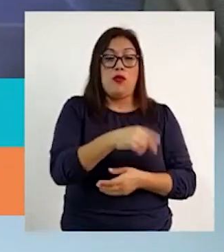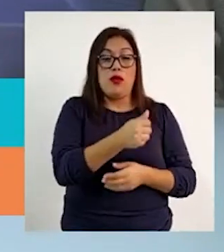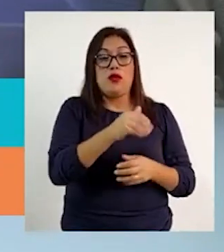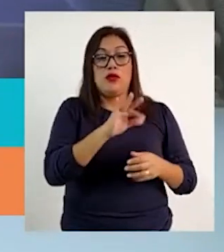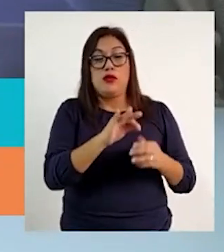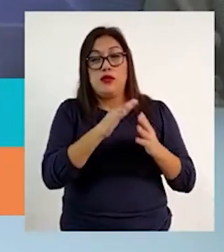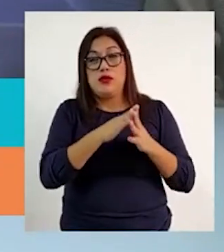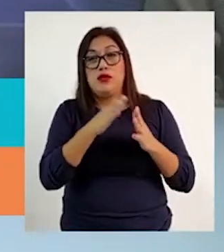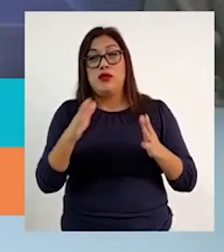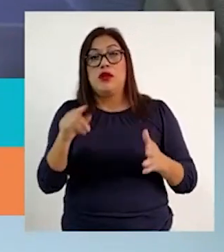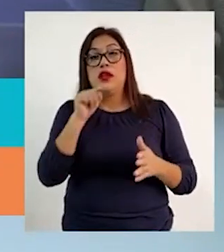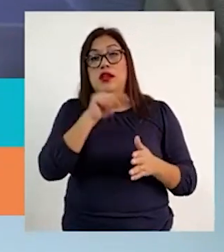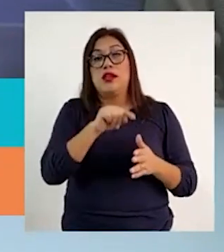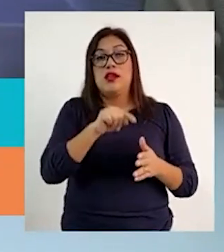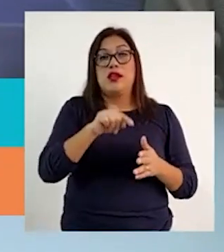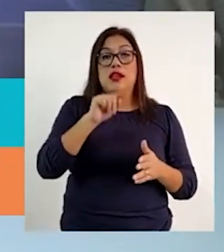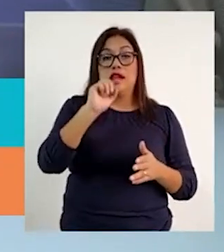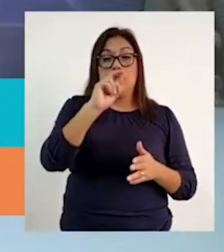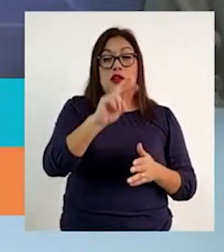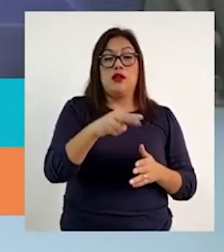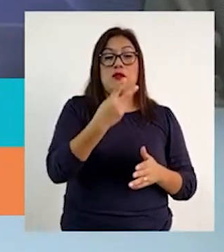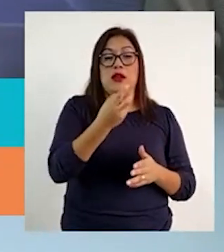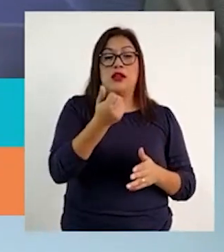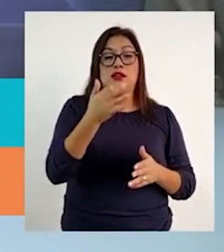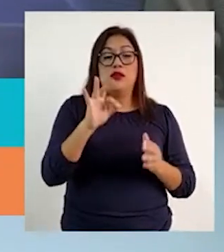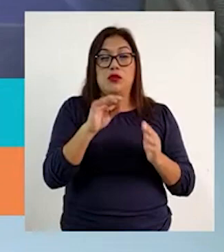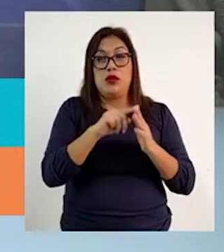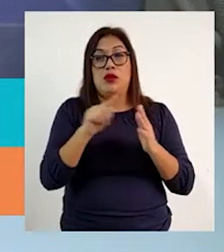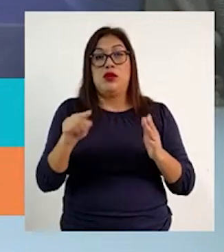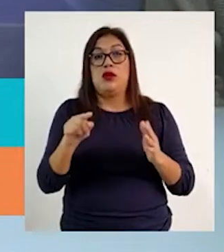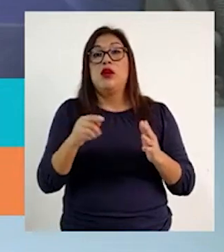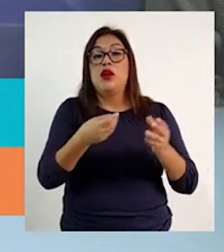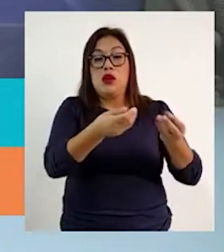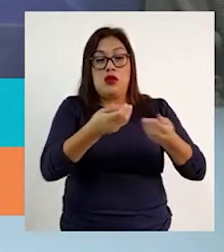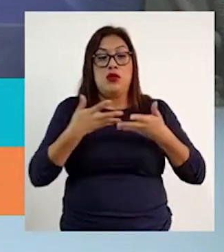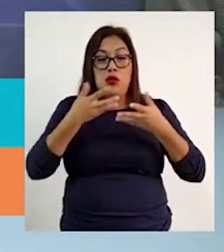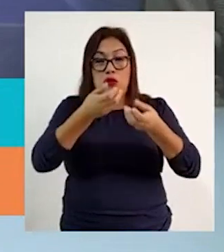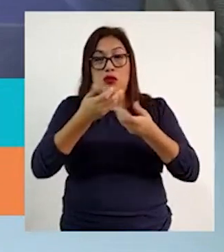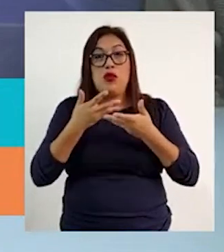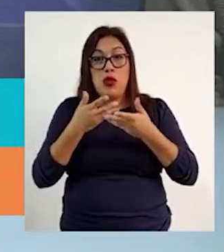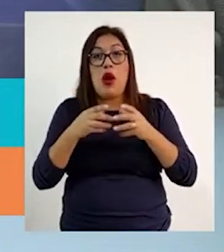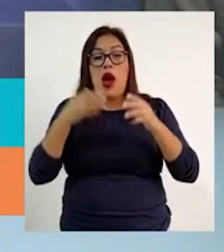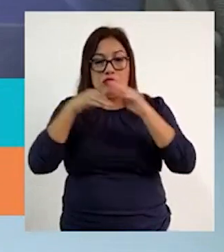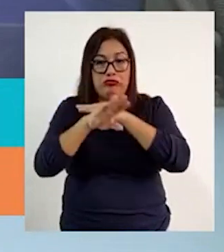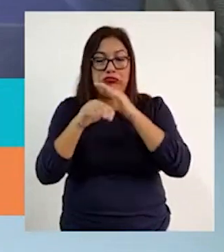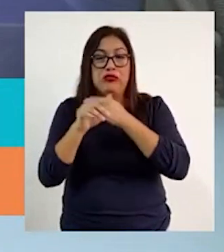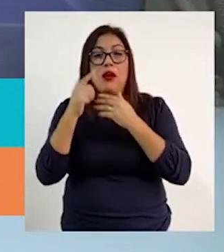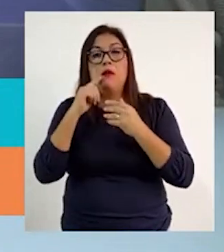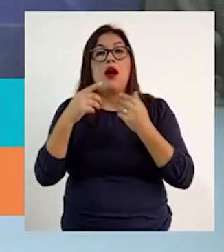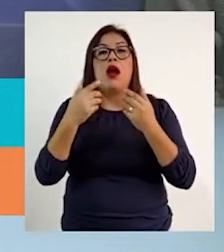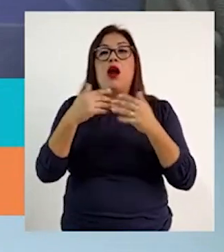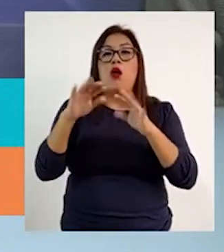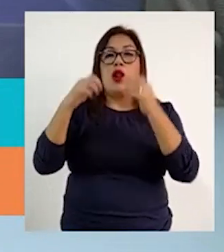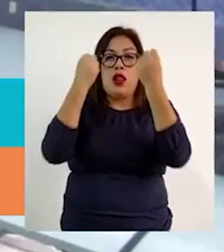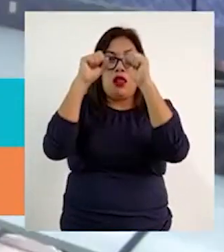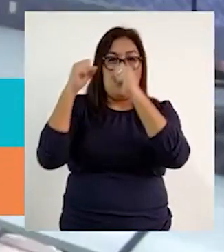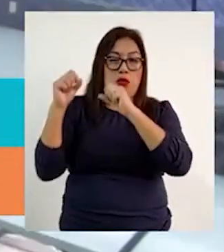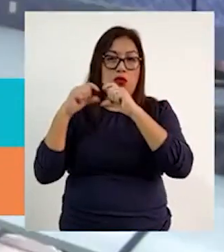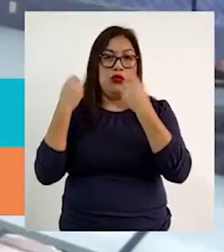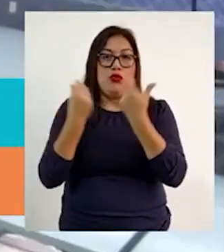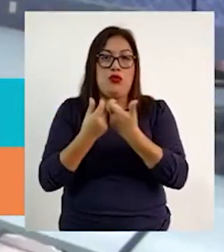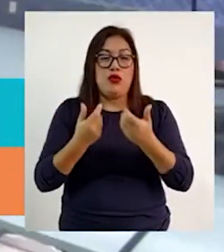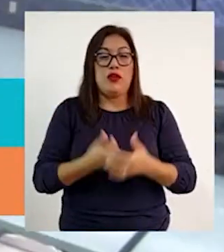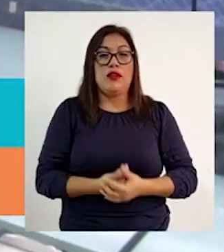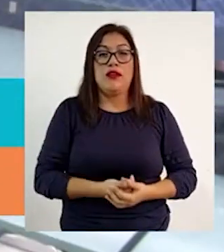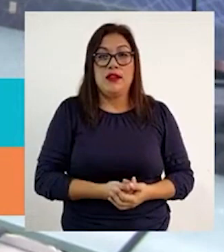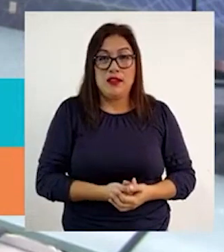país anfitrión en Lima 2019 nos dieron cupos para todos los deportes colectivos. Y realmente las personas con